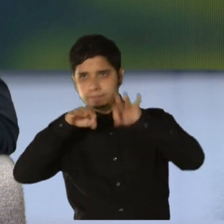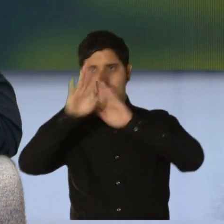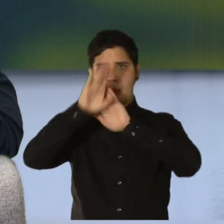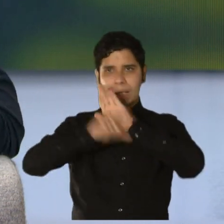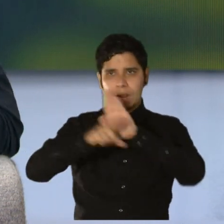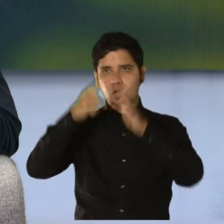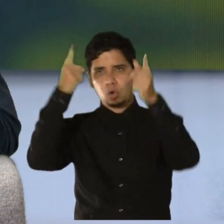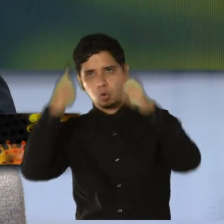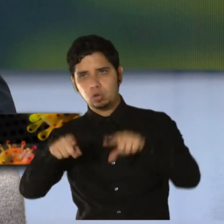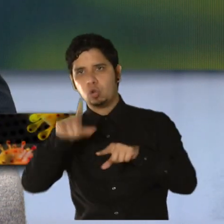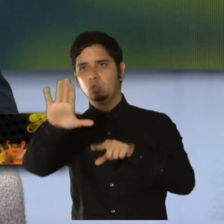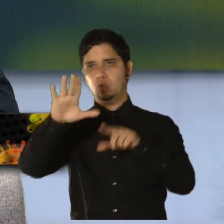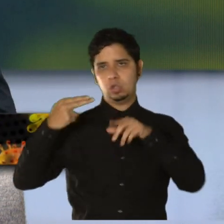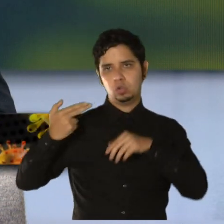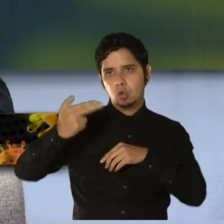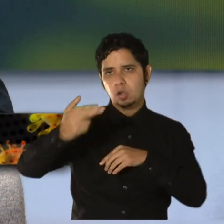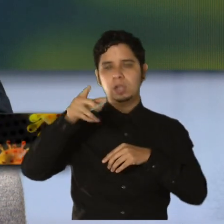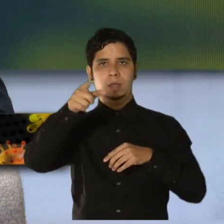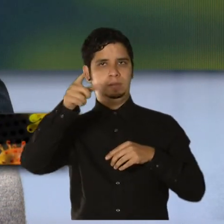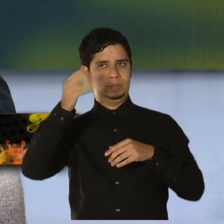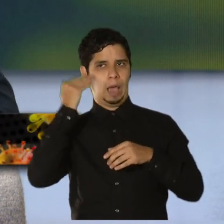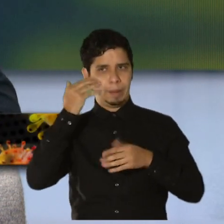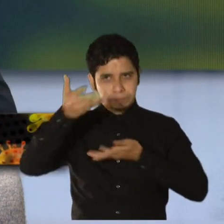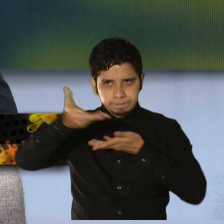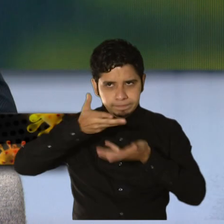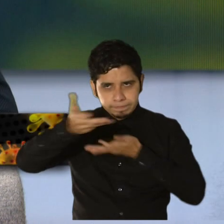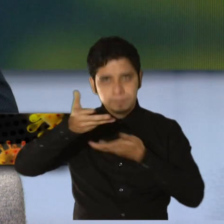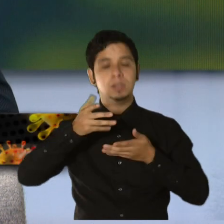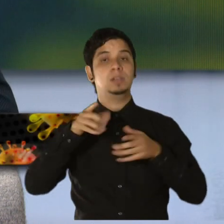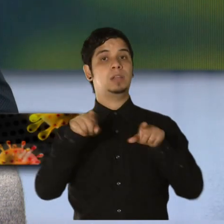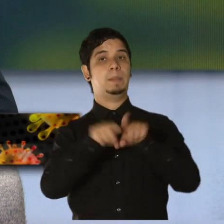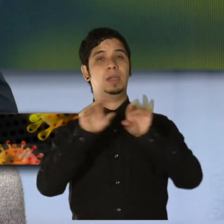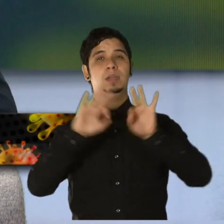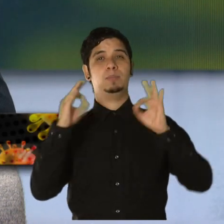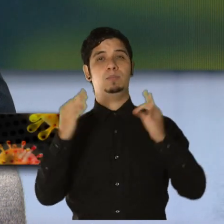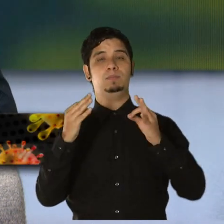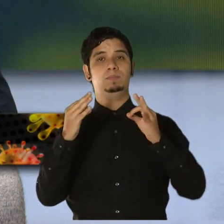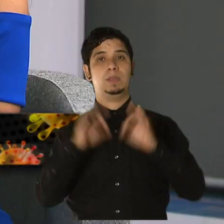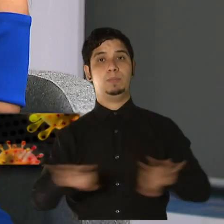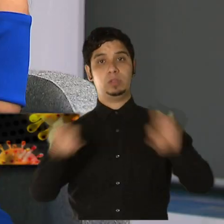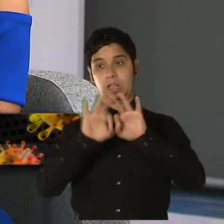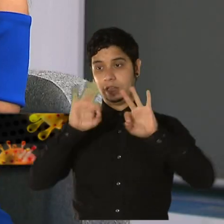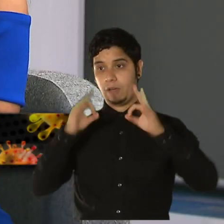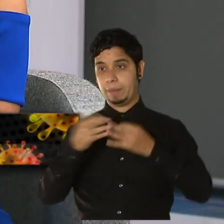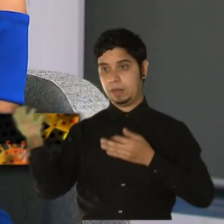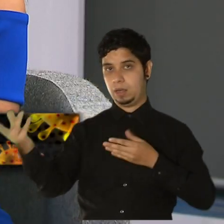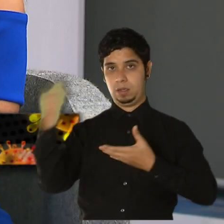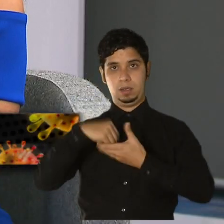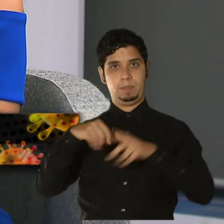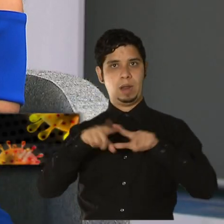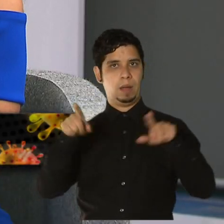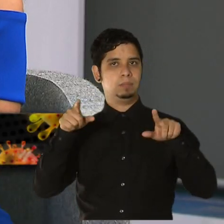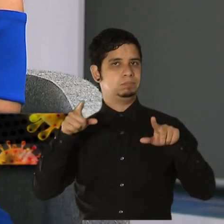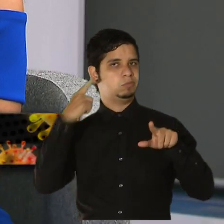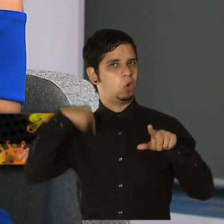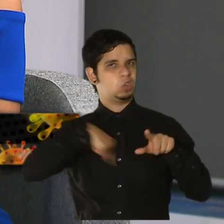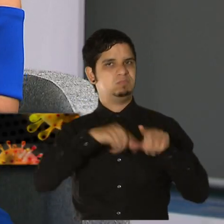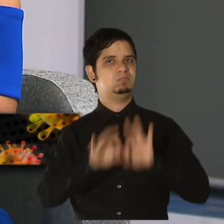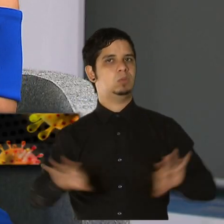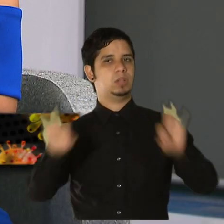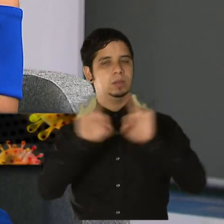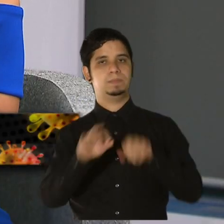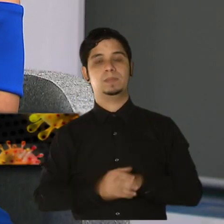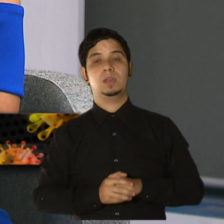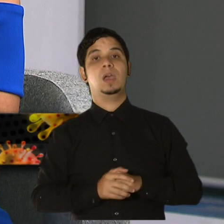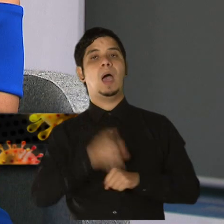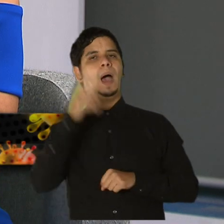emociones, la ansiedad, todo ese tipo de cosas. Integrar a la familia es bien importante para nosotros. Esa era mi próxima pregunta, porque cuando hay una persona que está